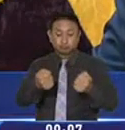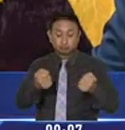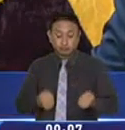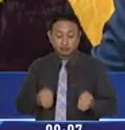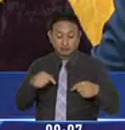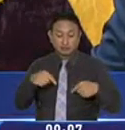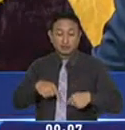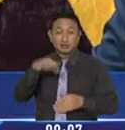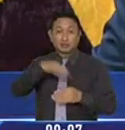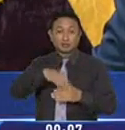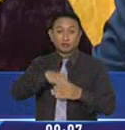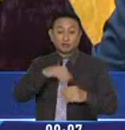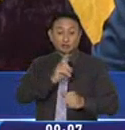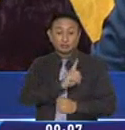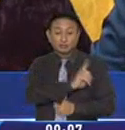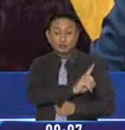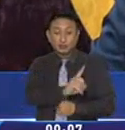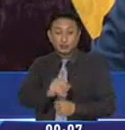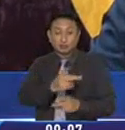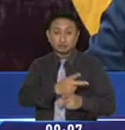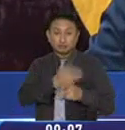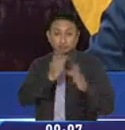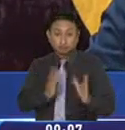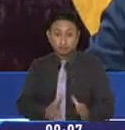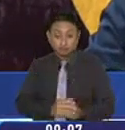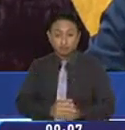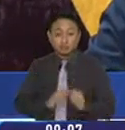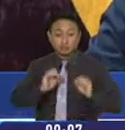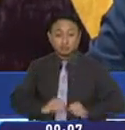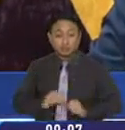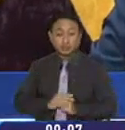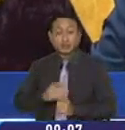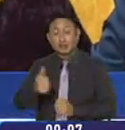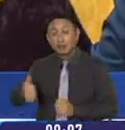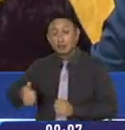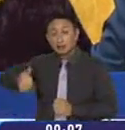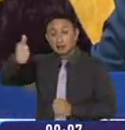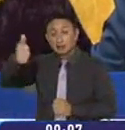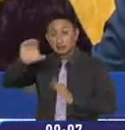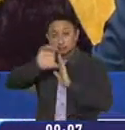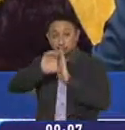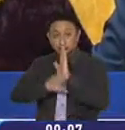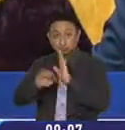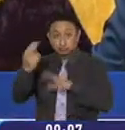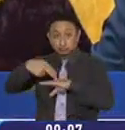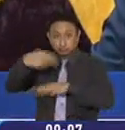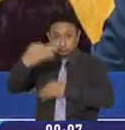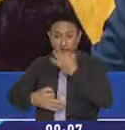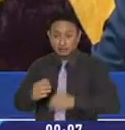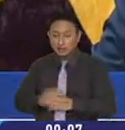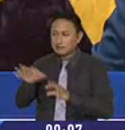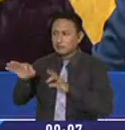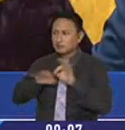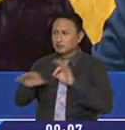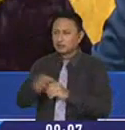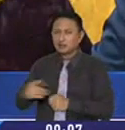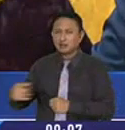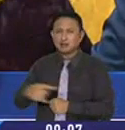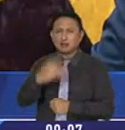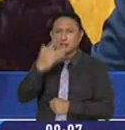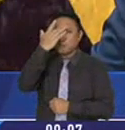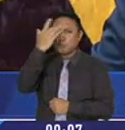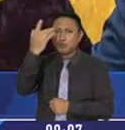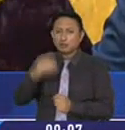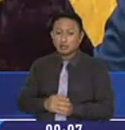en la votación de cada uno de los consejeros para explicar a la Corte Nacional de Justicia por qué el organismo